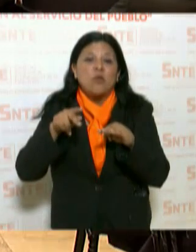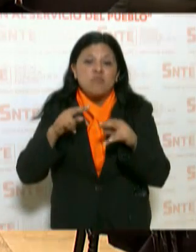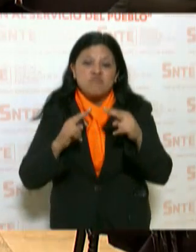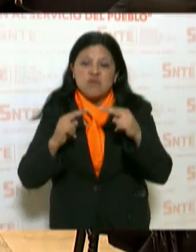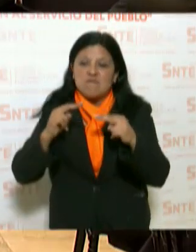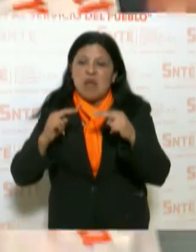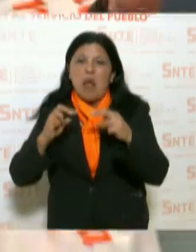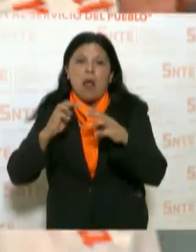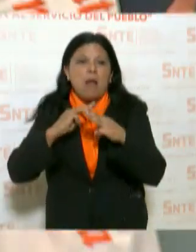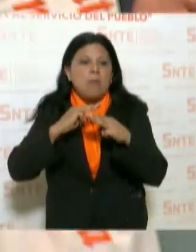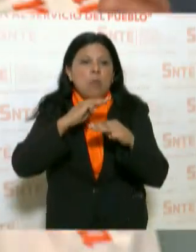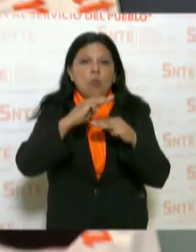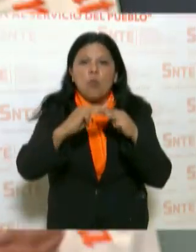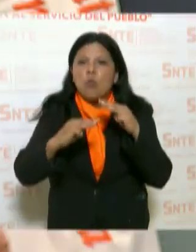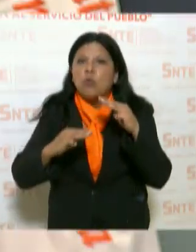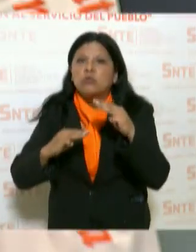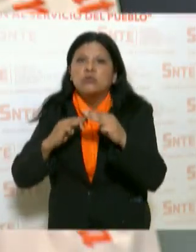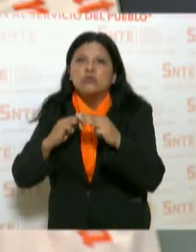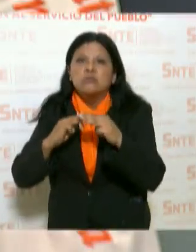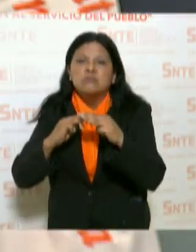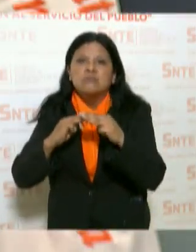Tenemos afortunadamente